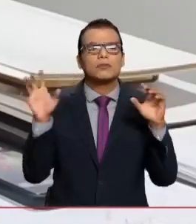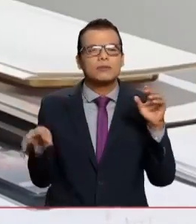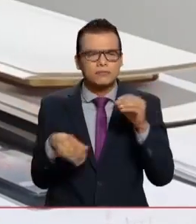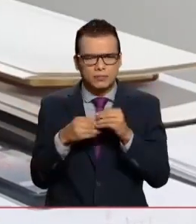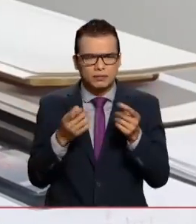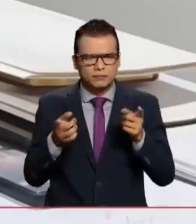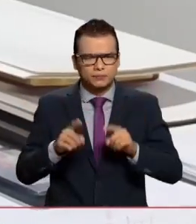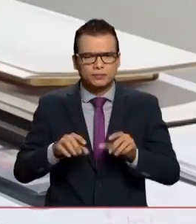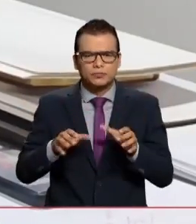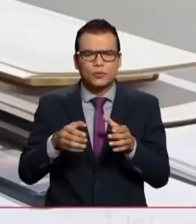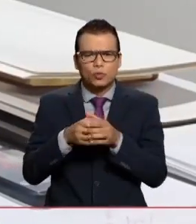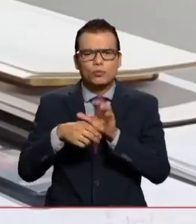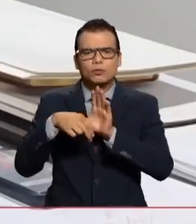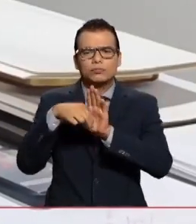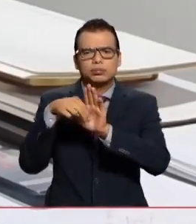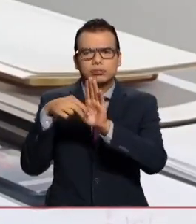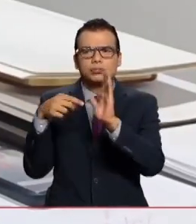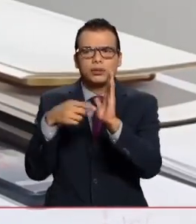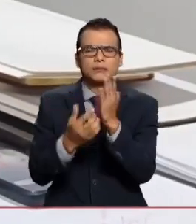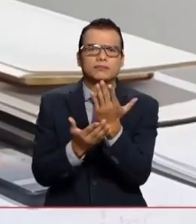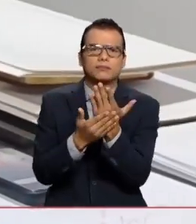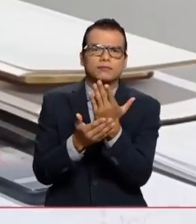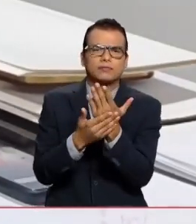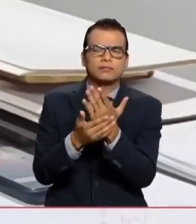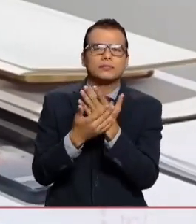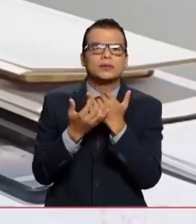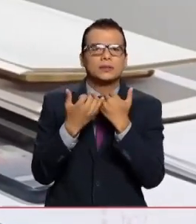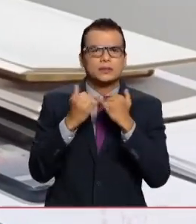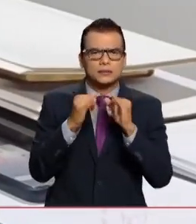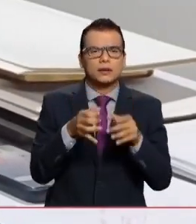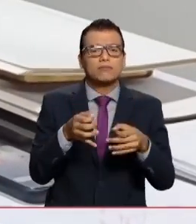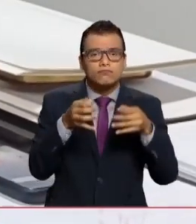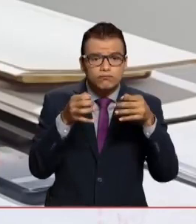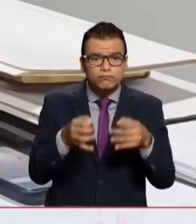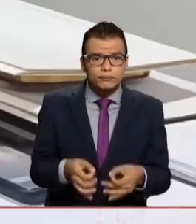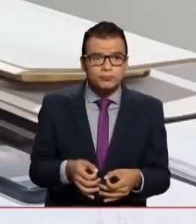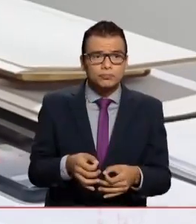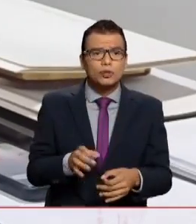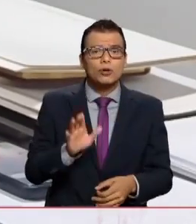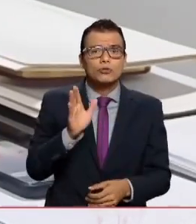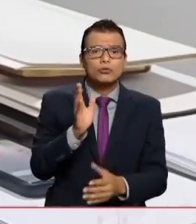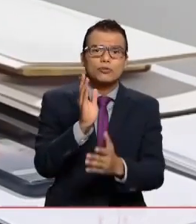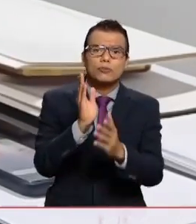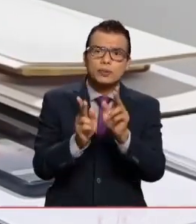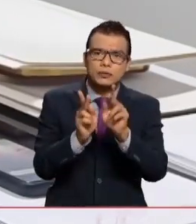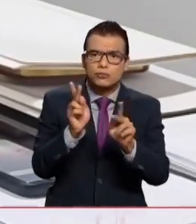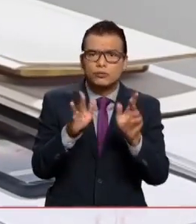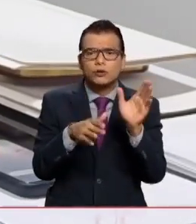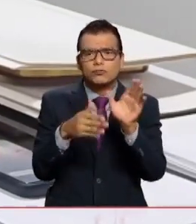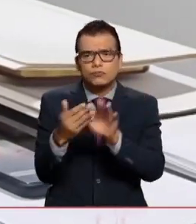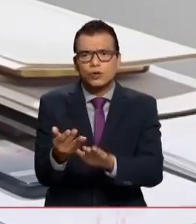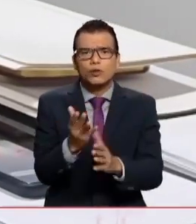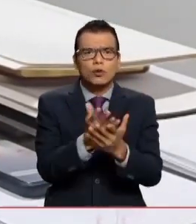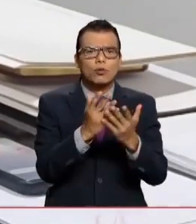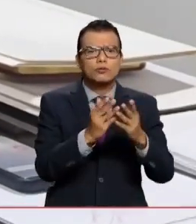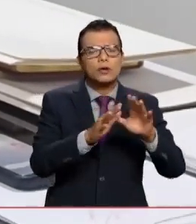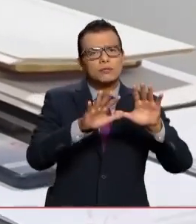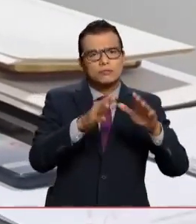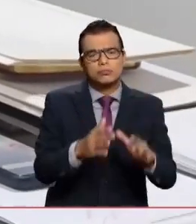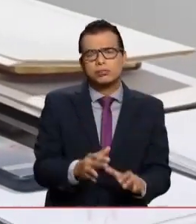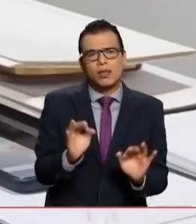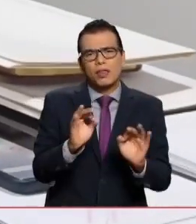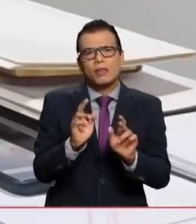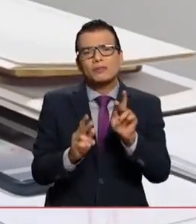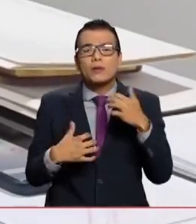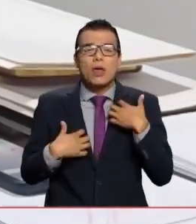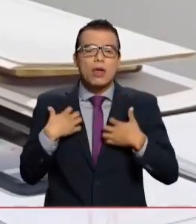con gestión del riesgo departamental, y hasta el momento no tenemos reporte de pérdida de vidas ni daños estructurales, solo pánico